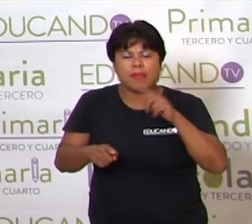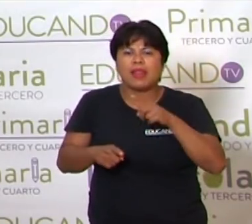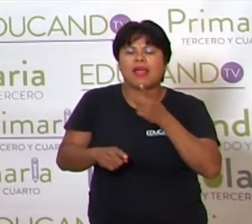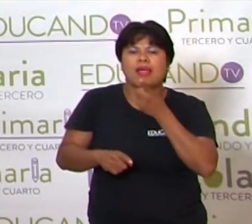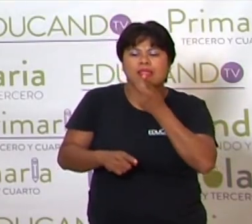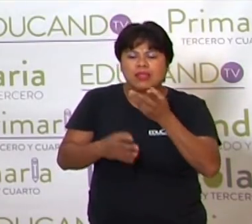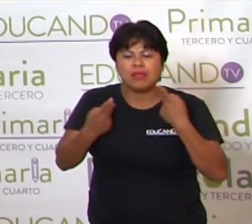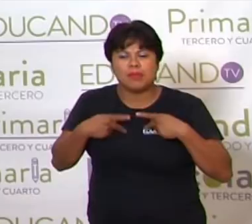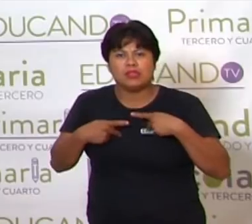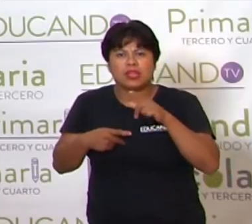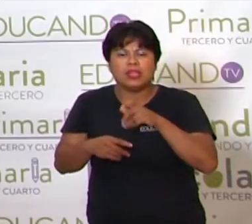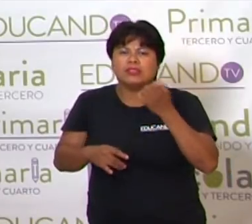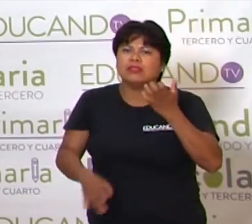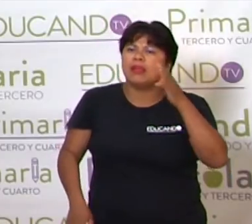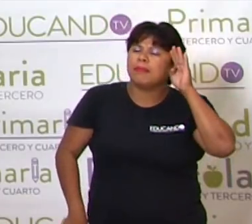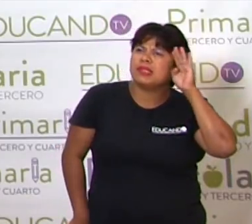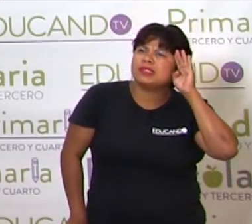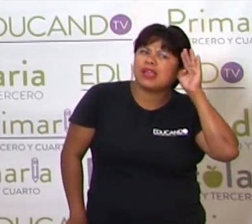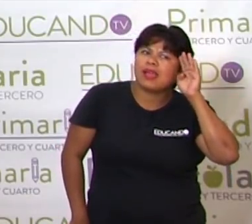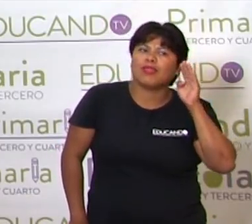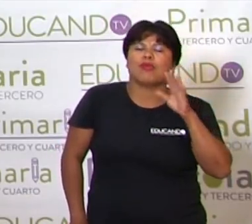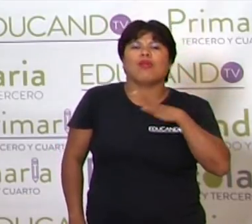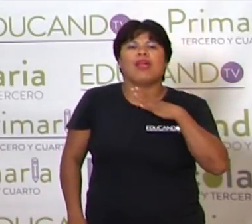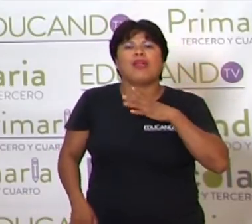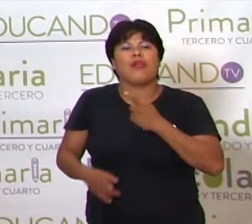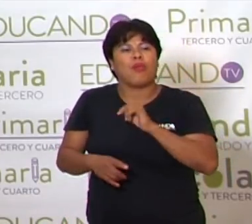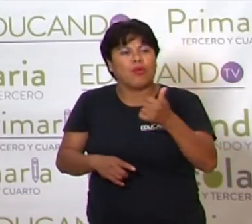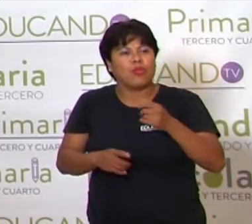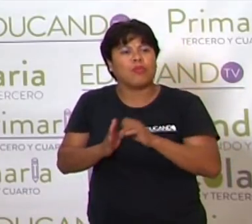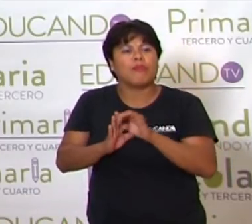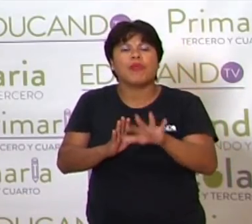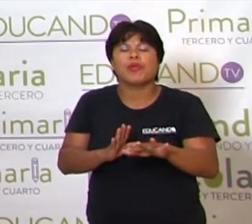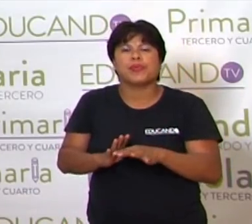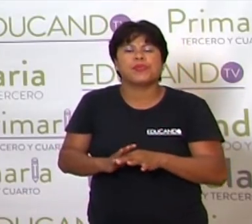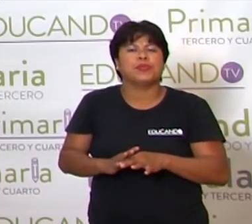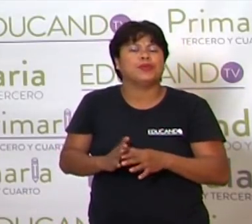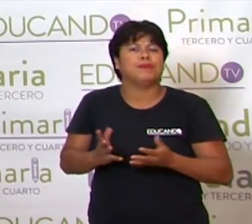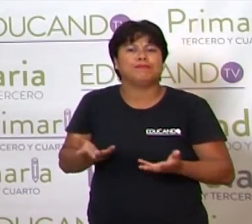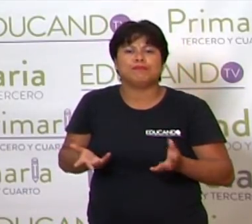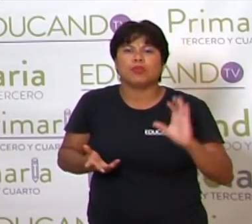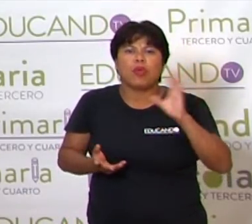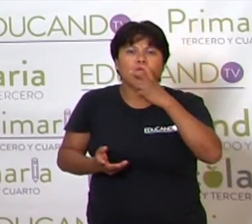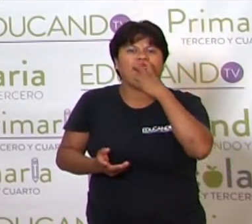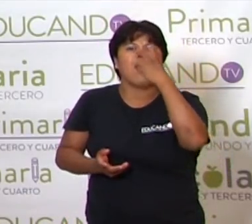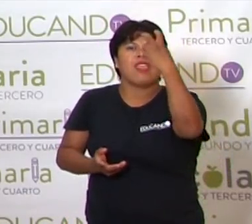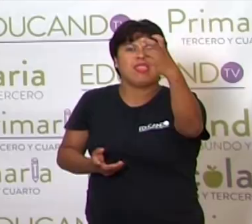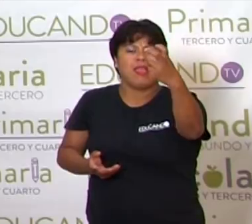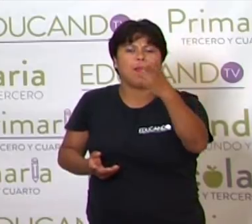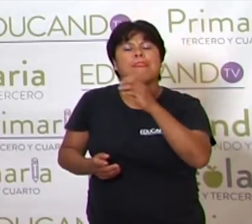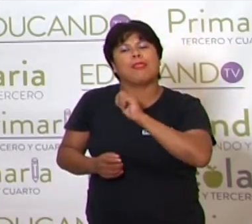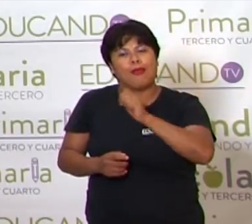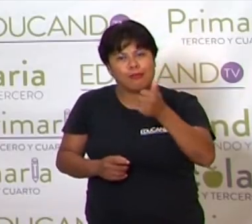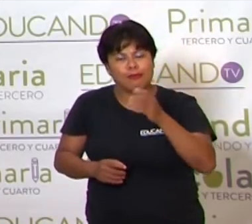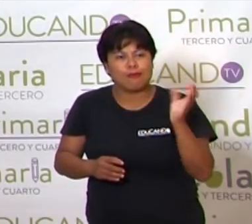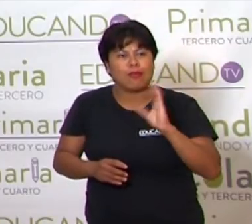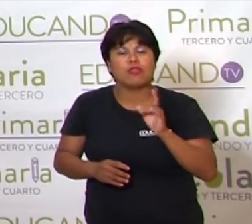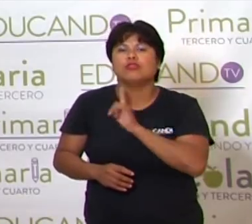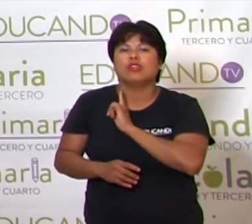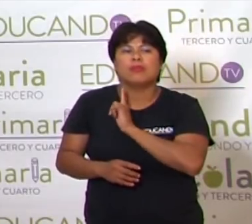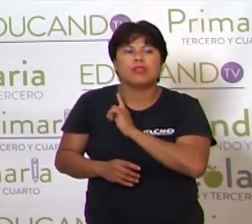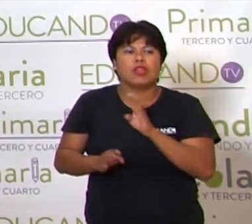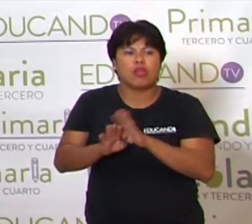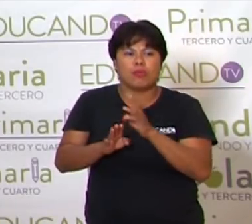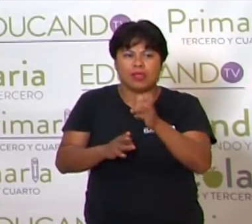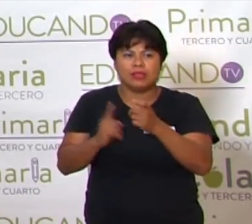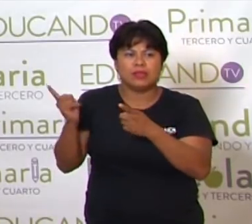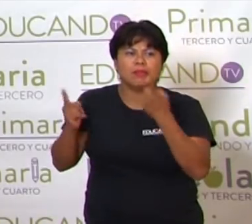el personaje está pensando, hay otro, por ejemplo, que es para cuando gritan, otro que es solamente como